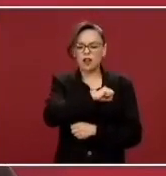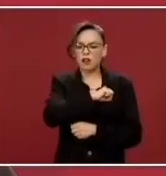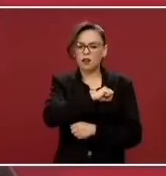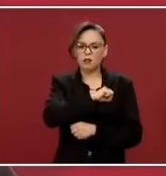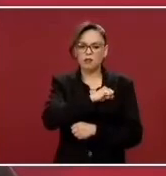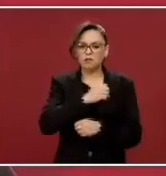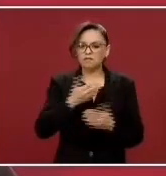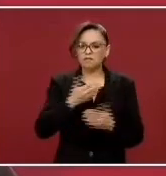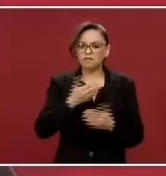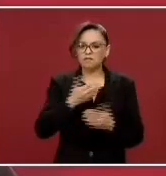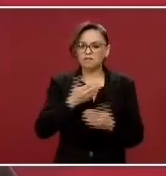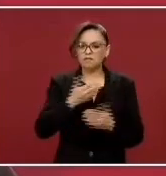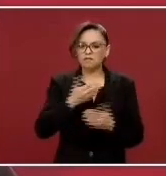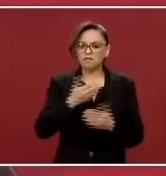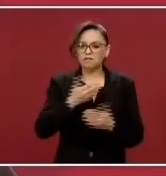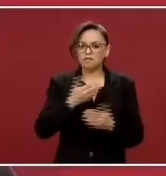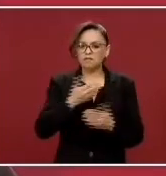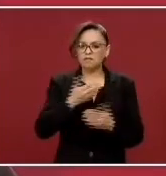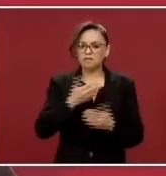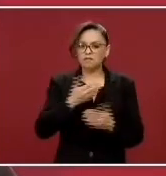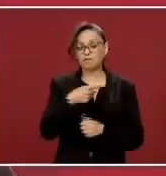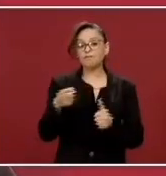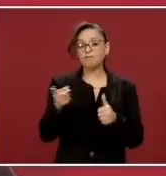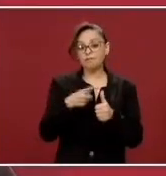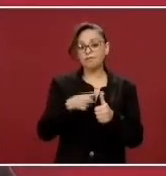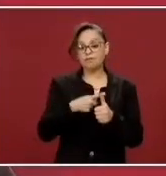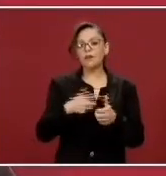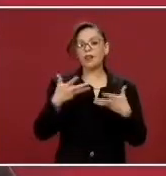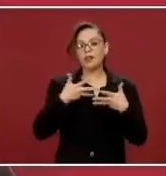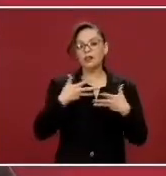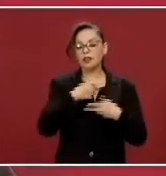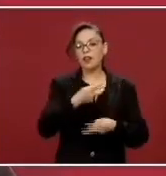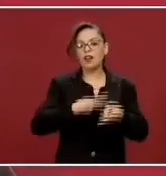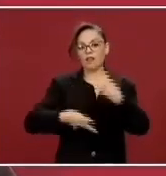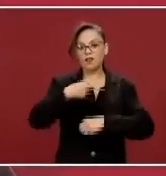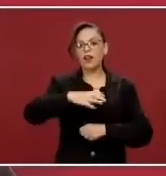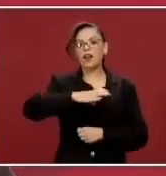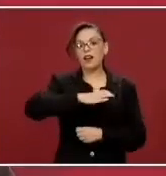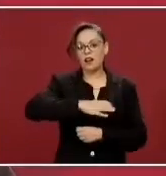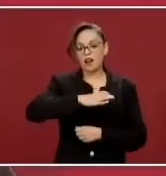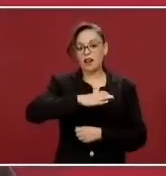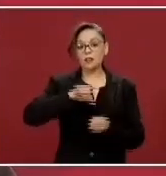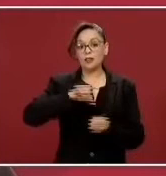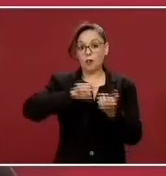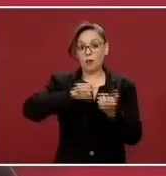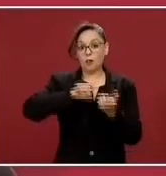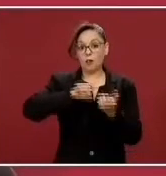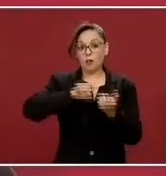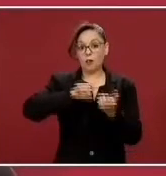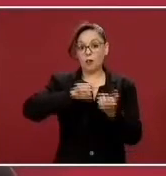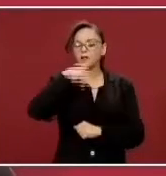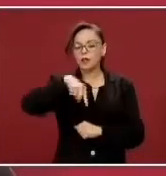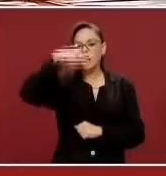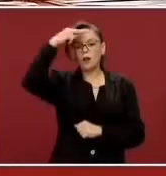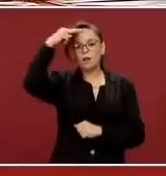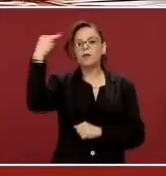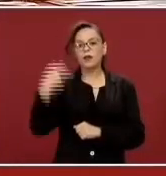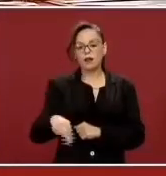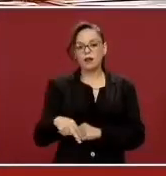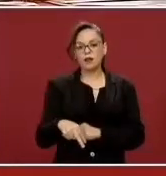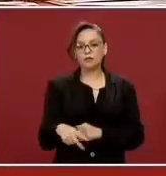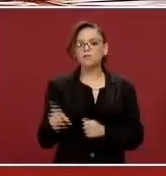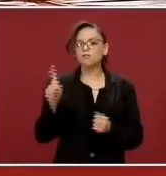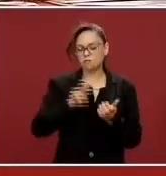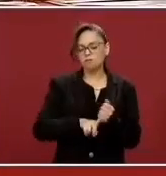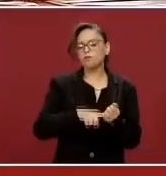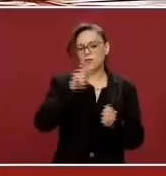una de las causas principales de cánceres en el mundo y desde luego también en México. Invariablemente el cigarro es malo, los cigarros